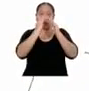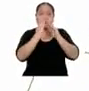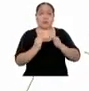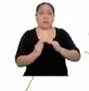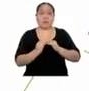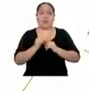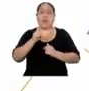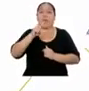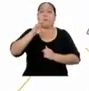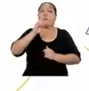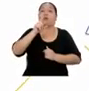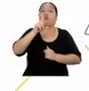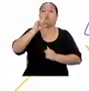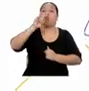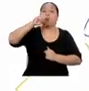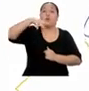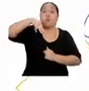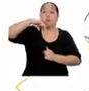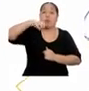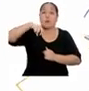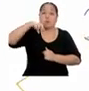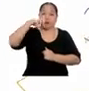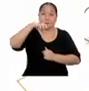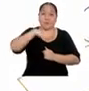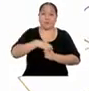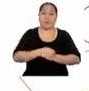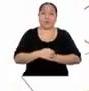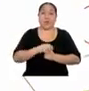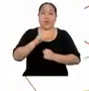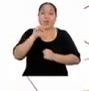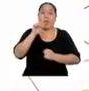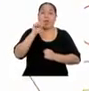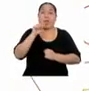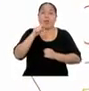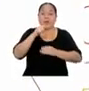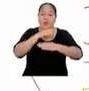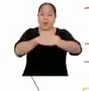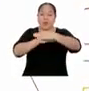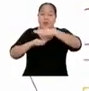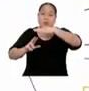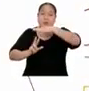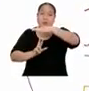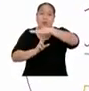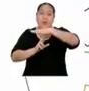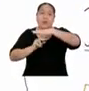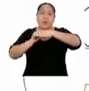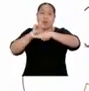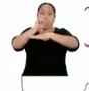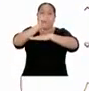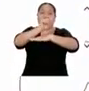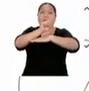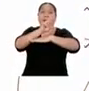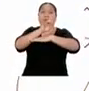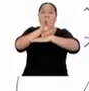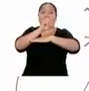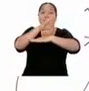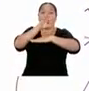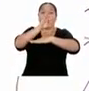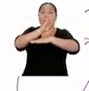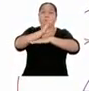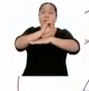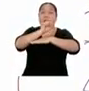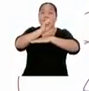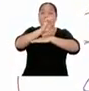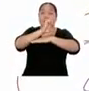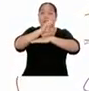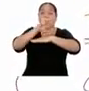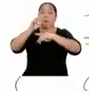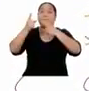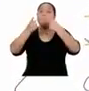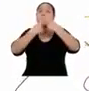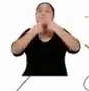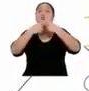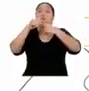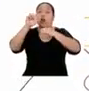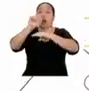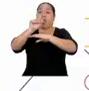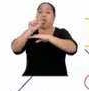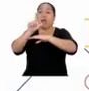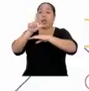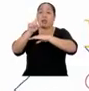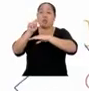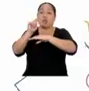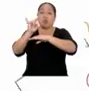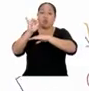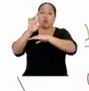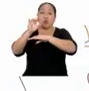de una pirámide es igual a 1/3 del área de la base por la altura. Entonces hay que aplicar los 3